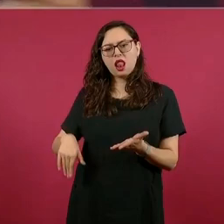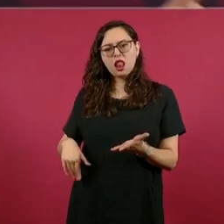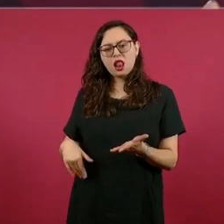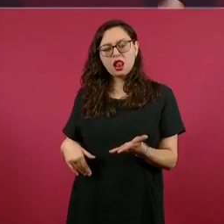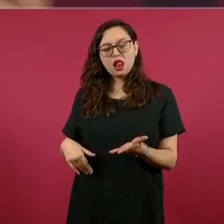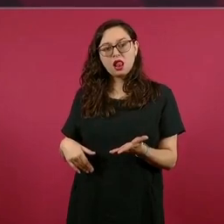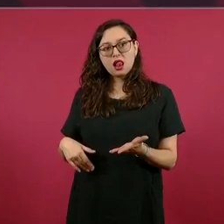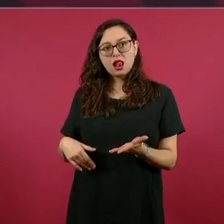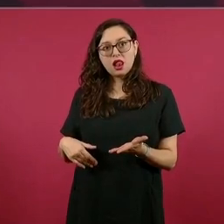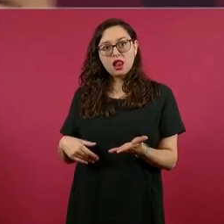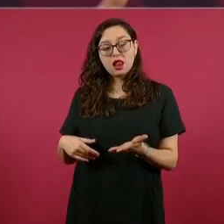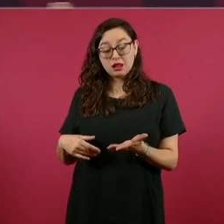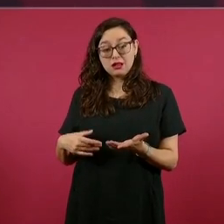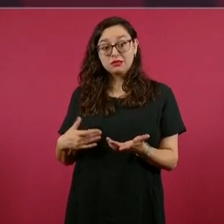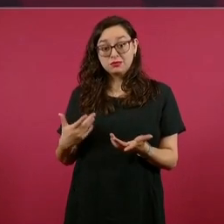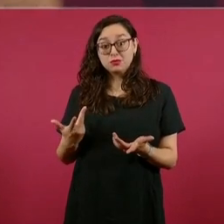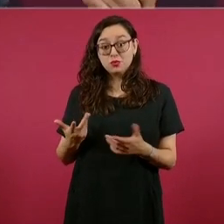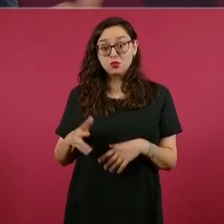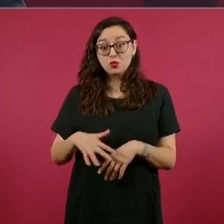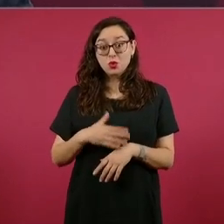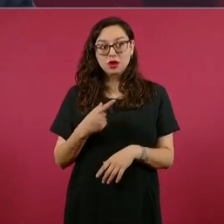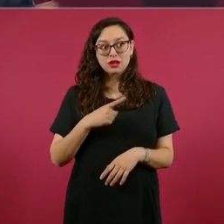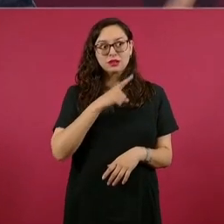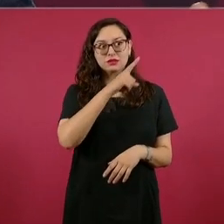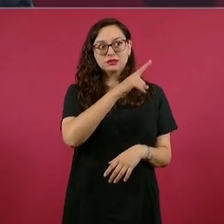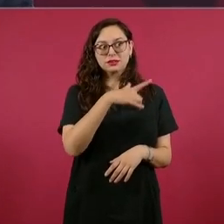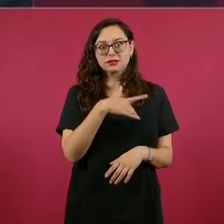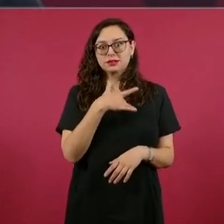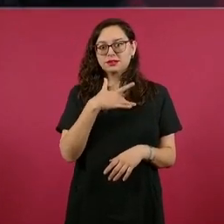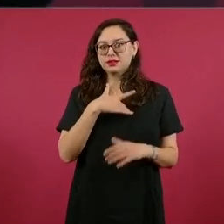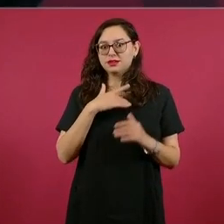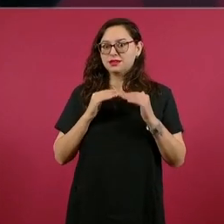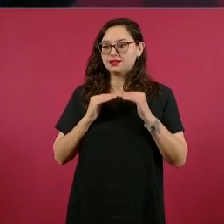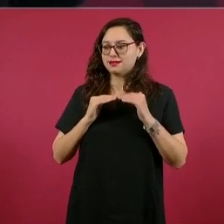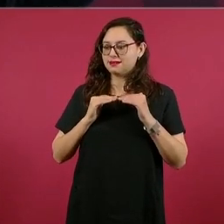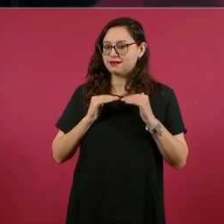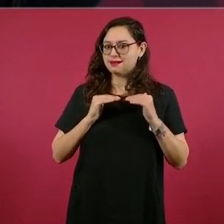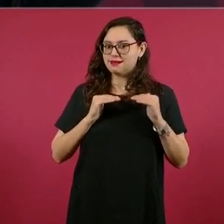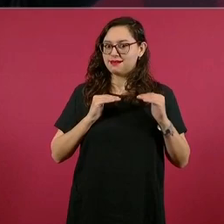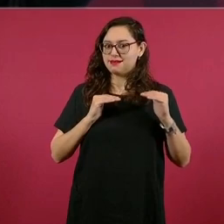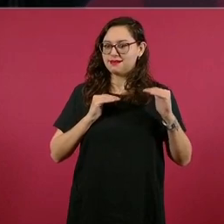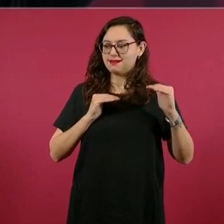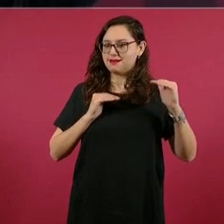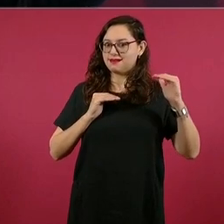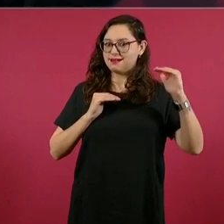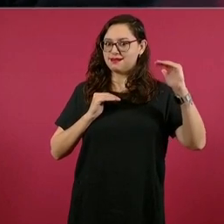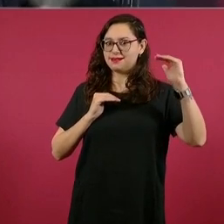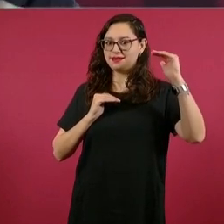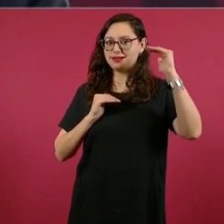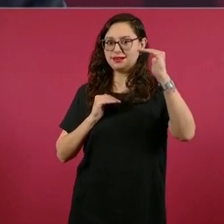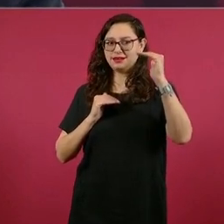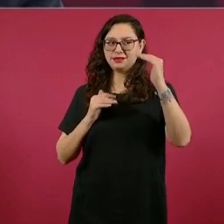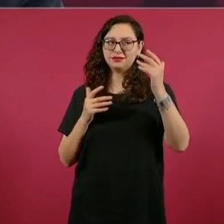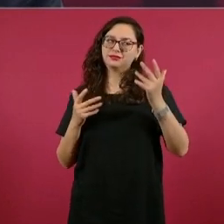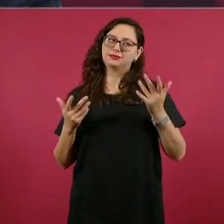Entonces, por eso que, y también por esa tradición